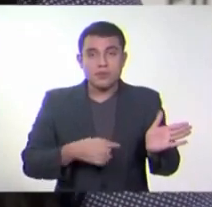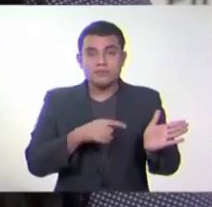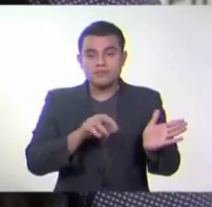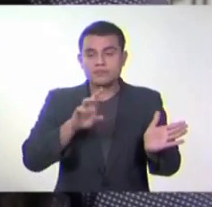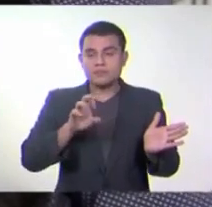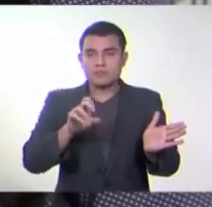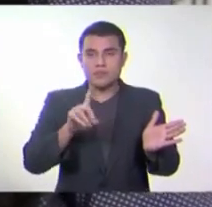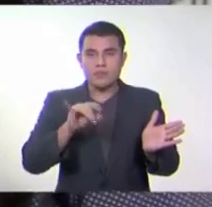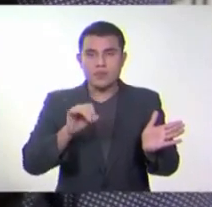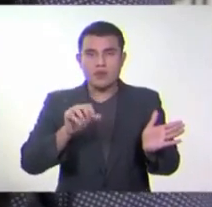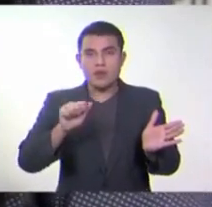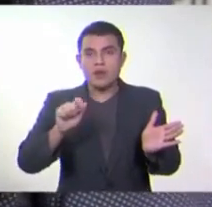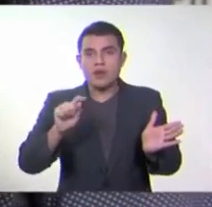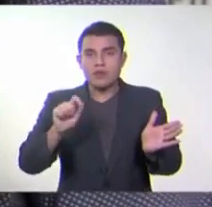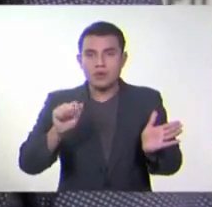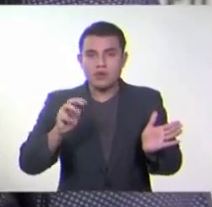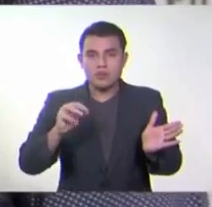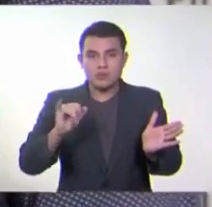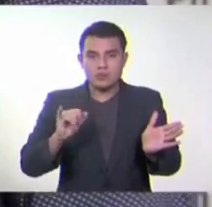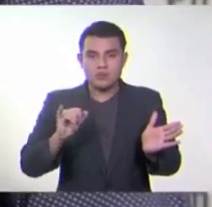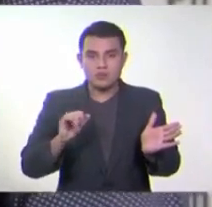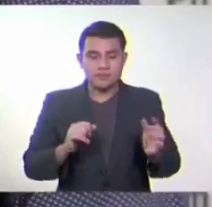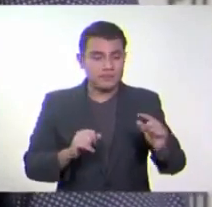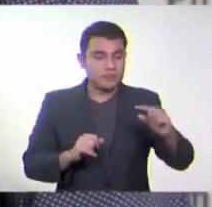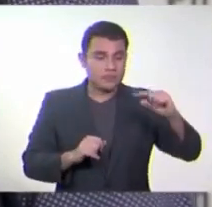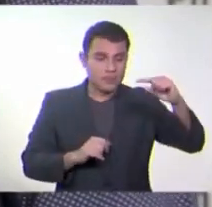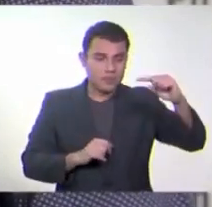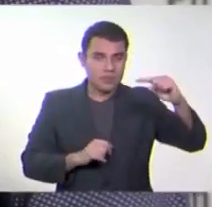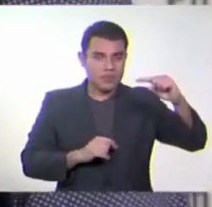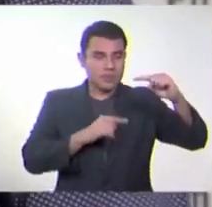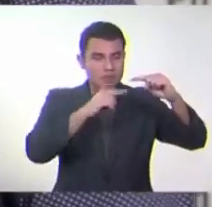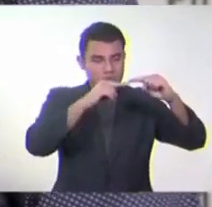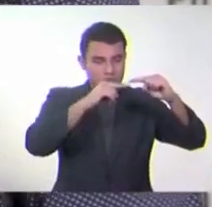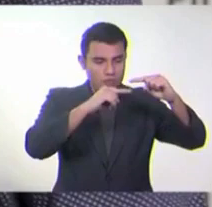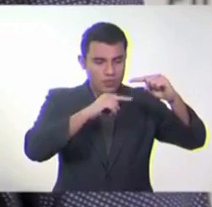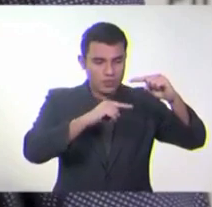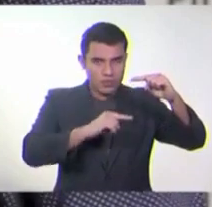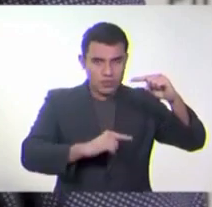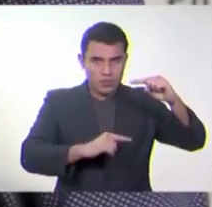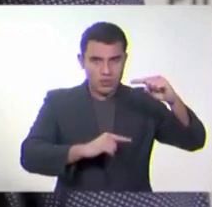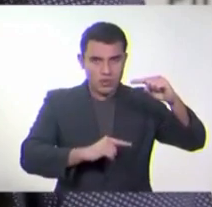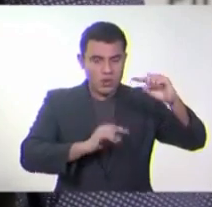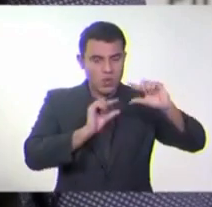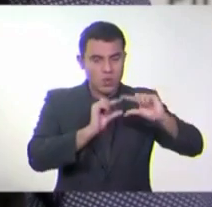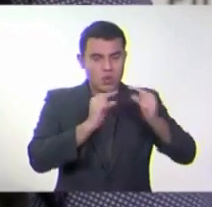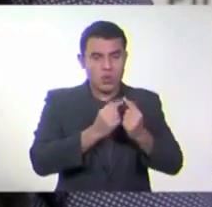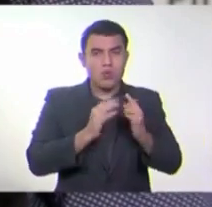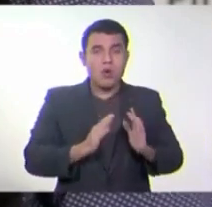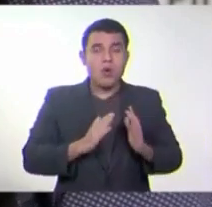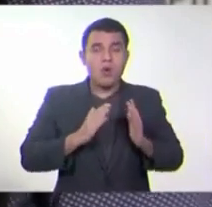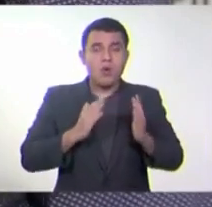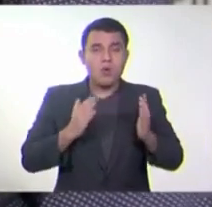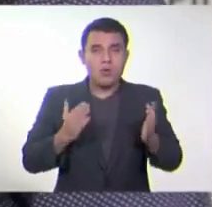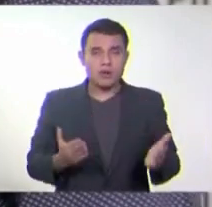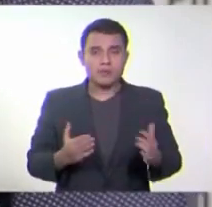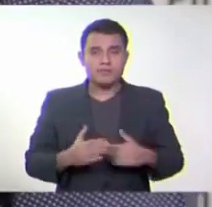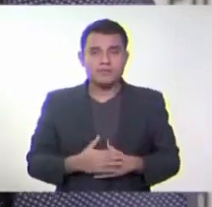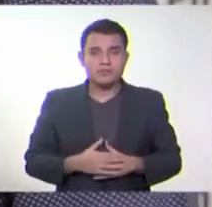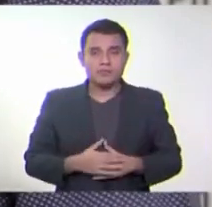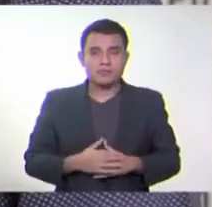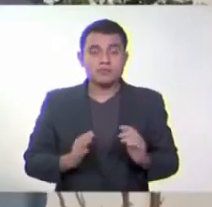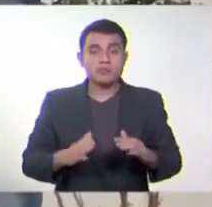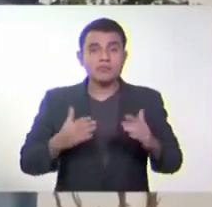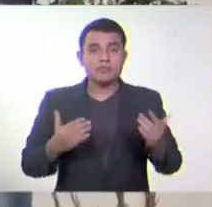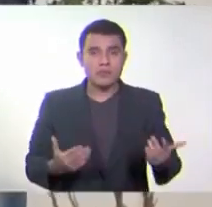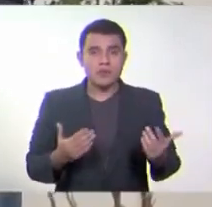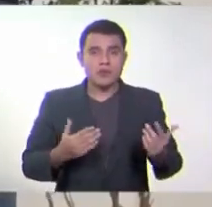atómico aumenta de arriba hacia abajo en un grupo. ¿Por qué? Porque al